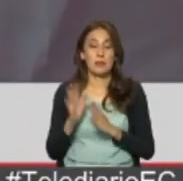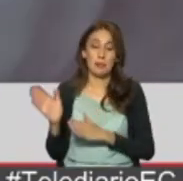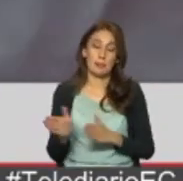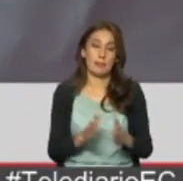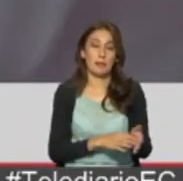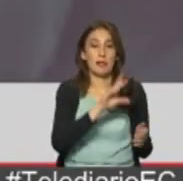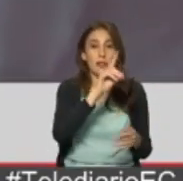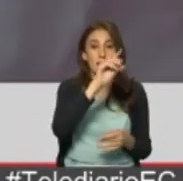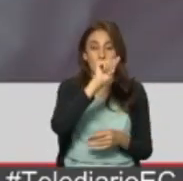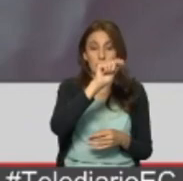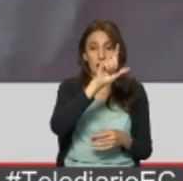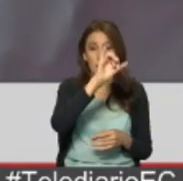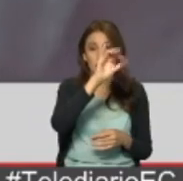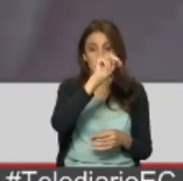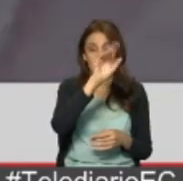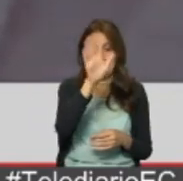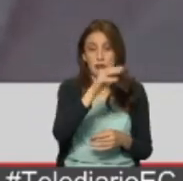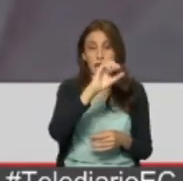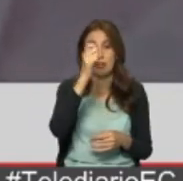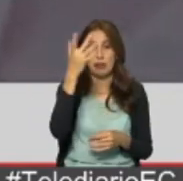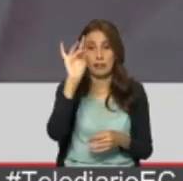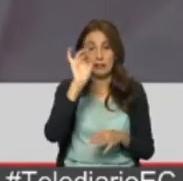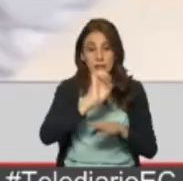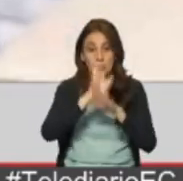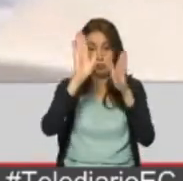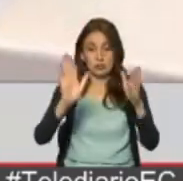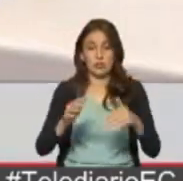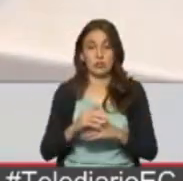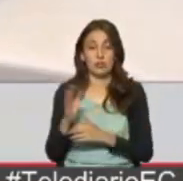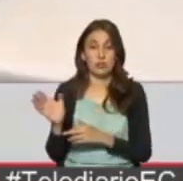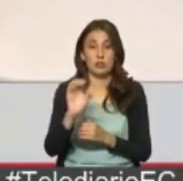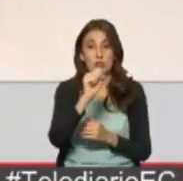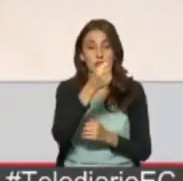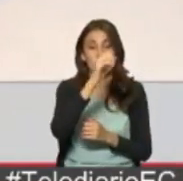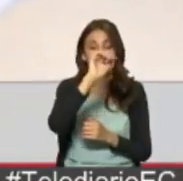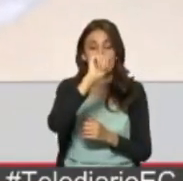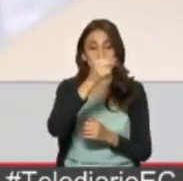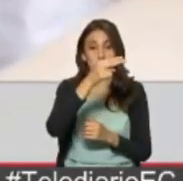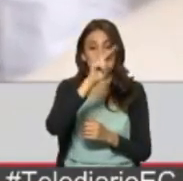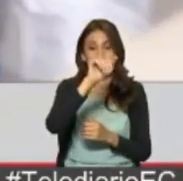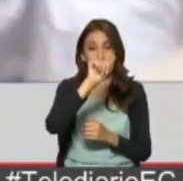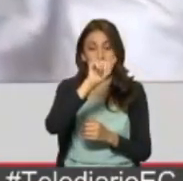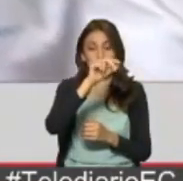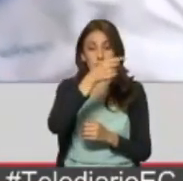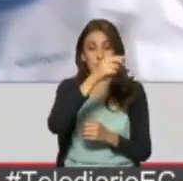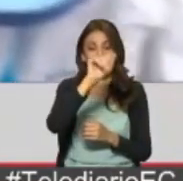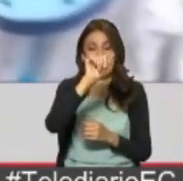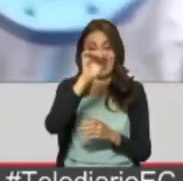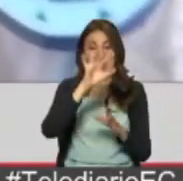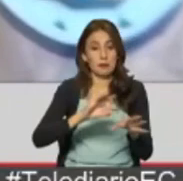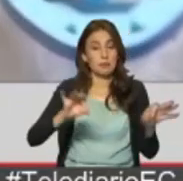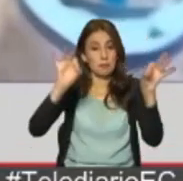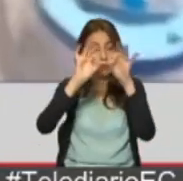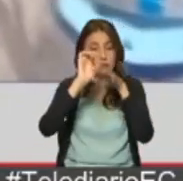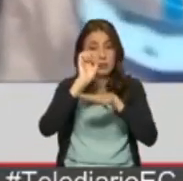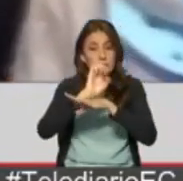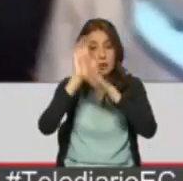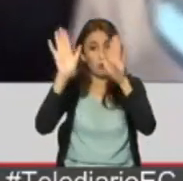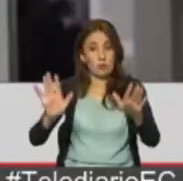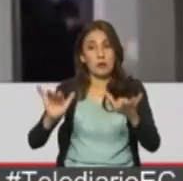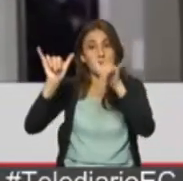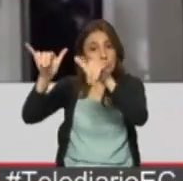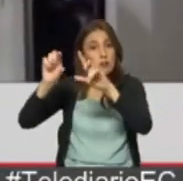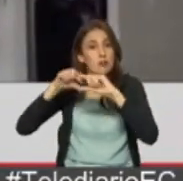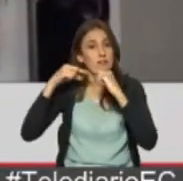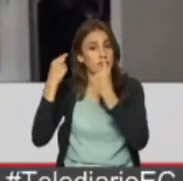de Dalian, 18. En Shanghái, 116. Y en fin, hay una importante presencia de ciudadanos